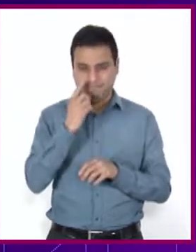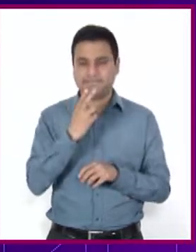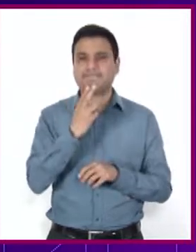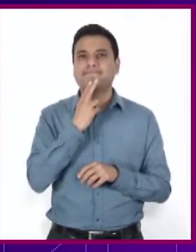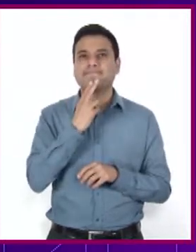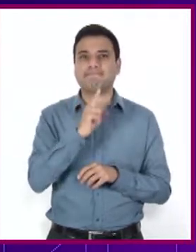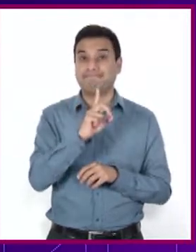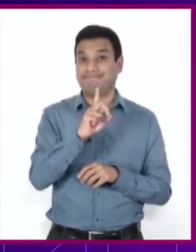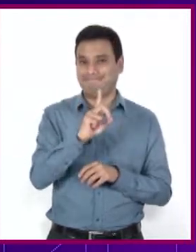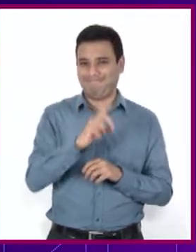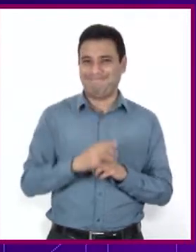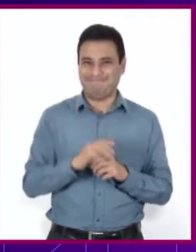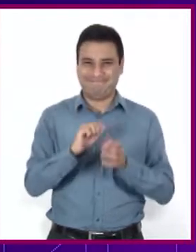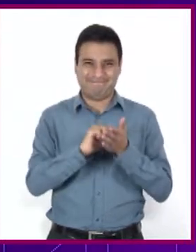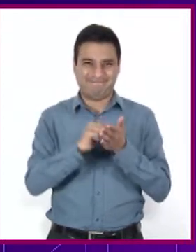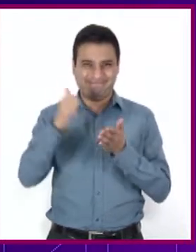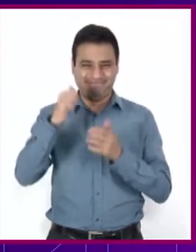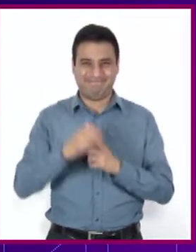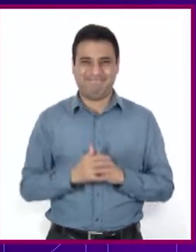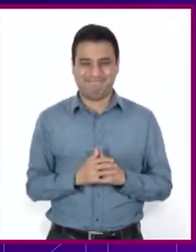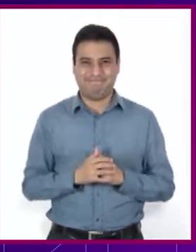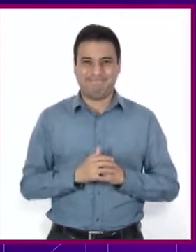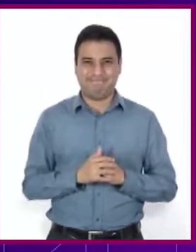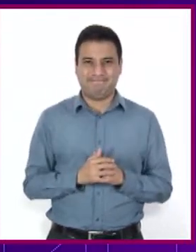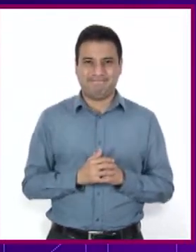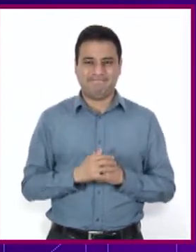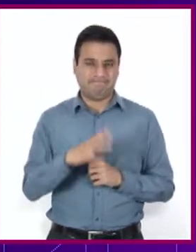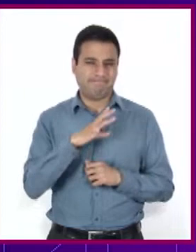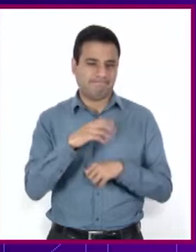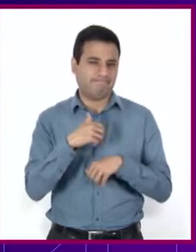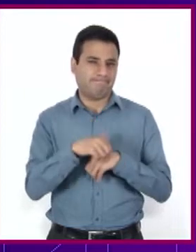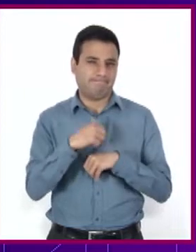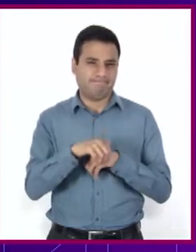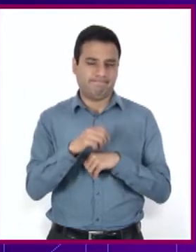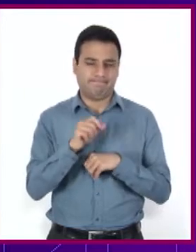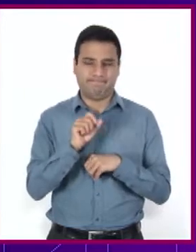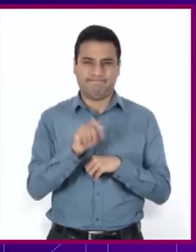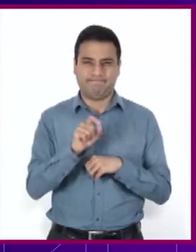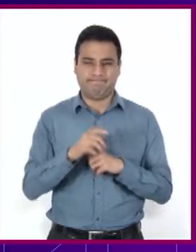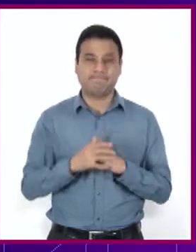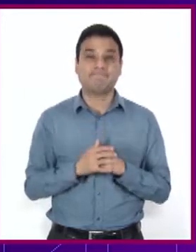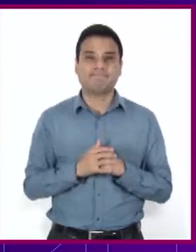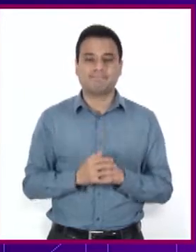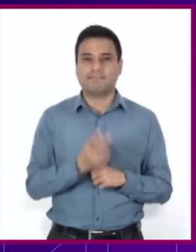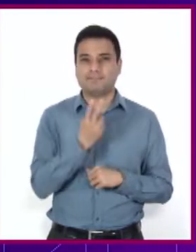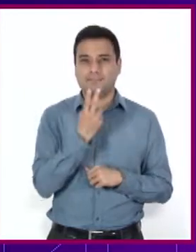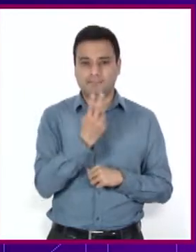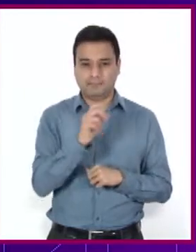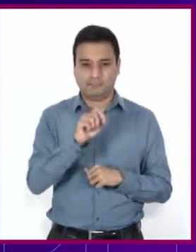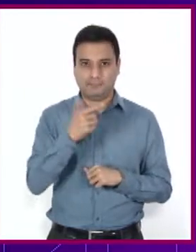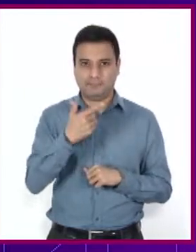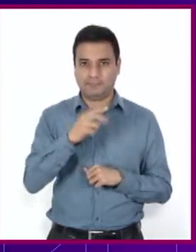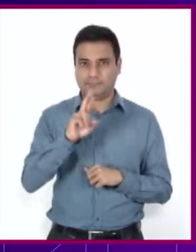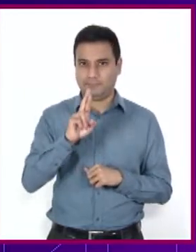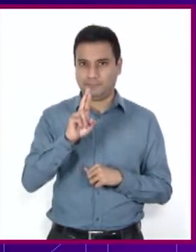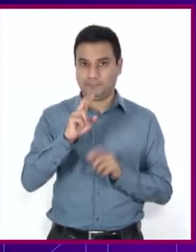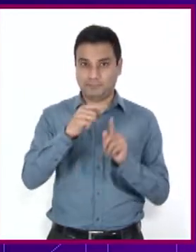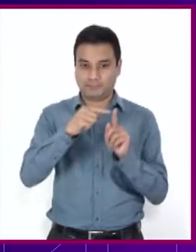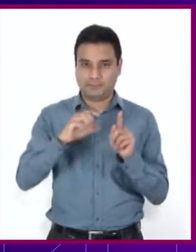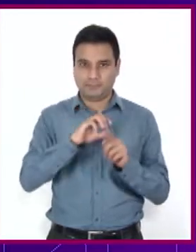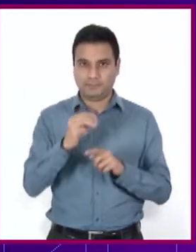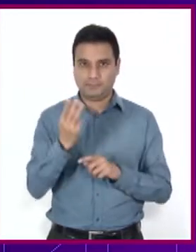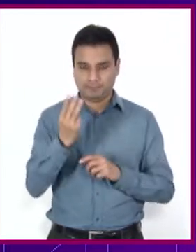del aluminio, que tomará el valor de la constante de proporcionalidad K, y es igual a 2.7 gramos sobre centímetro